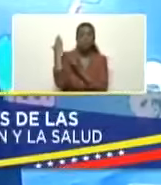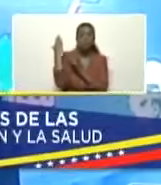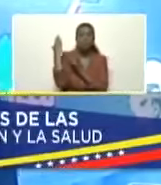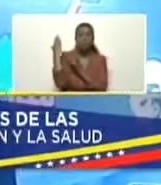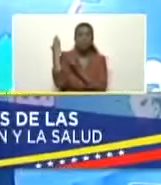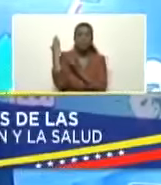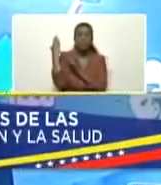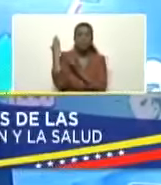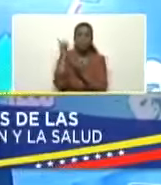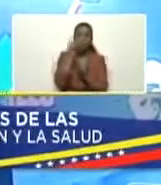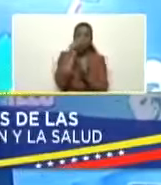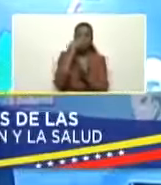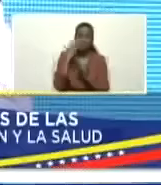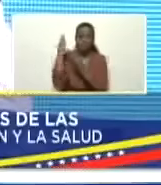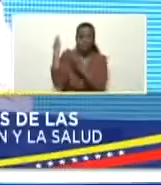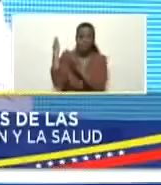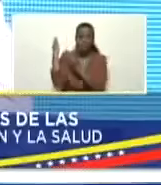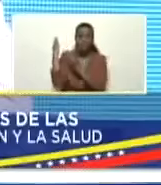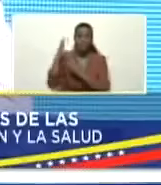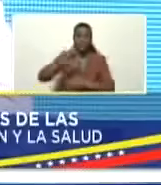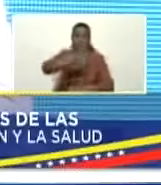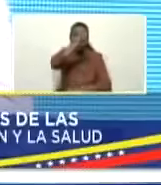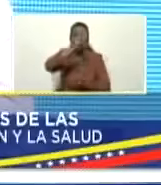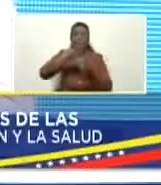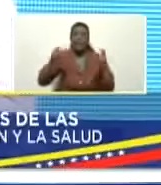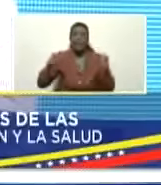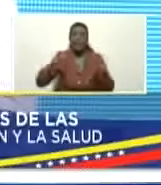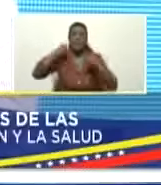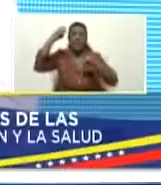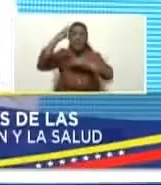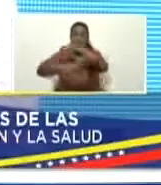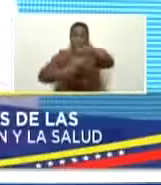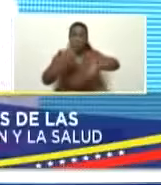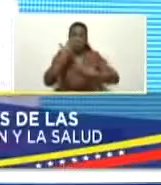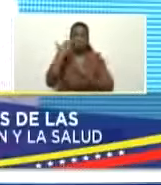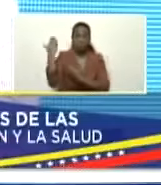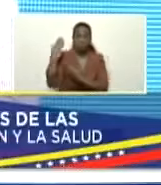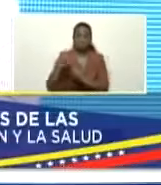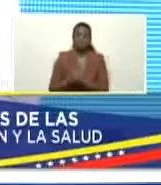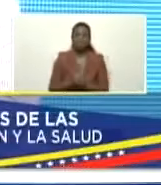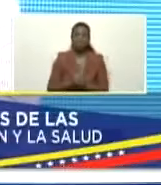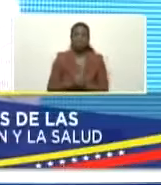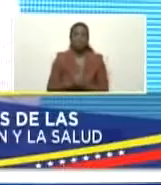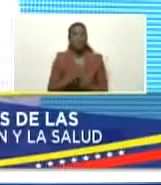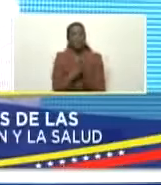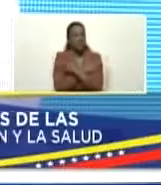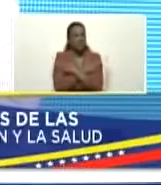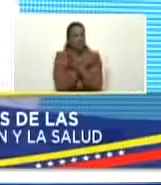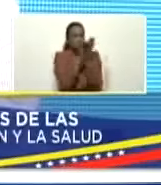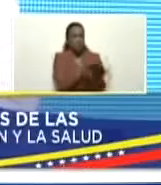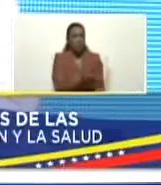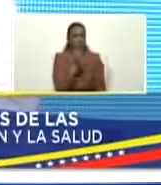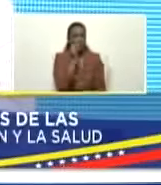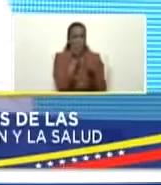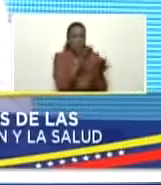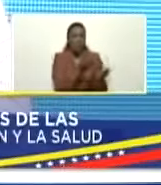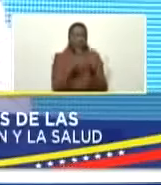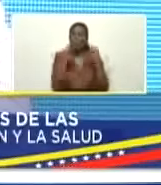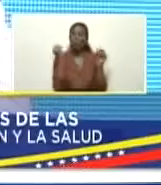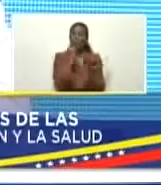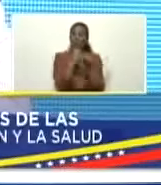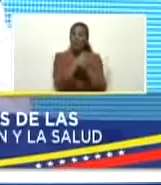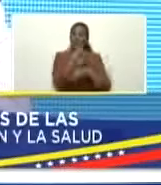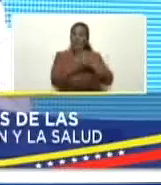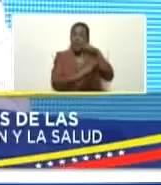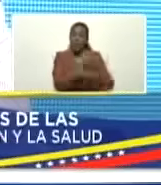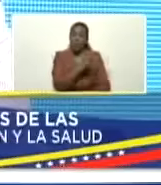Pavón, mayor general, patriota y revolucionario. Lo felicito por todo el trabajo que